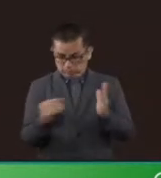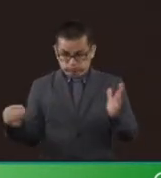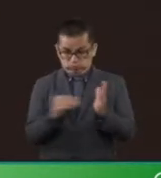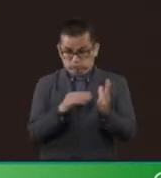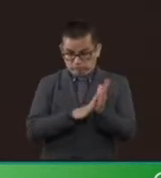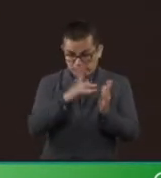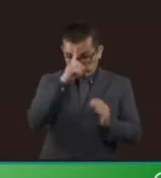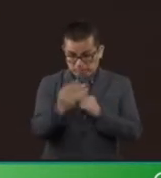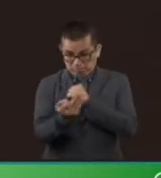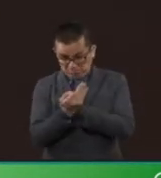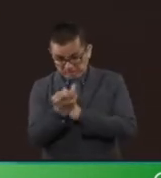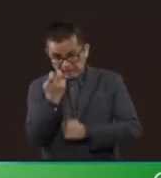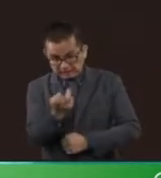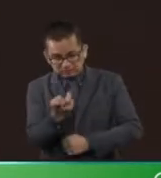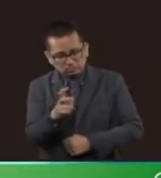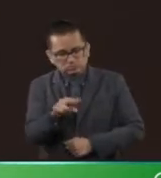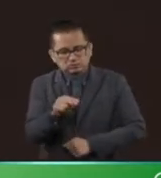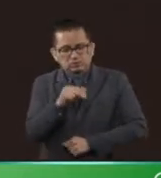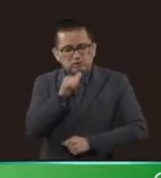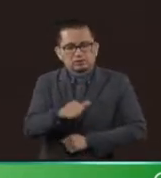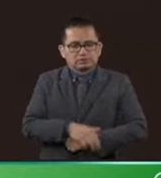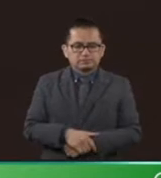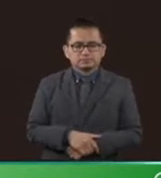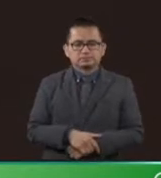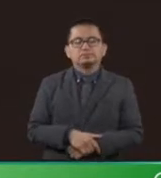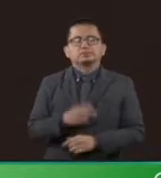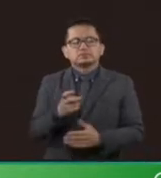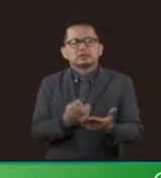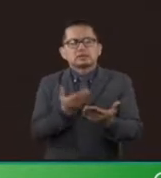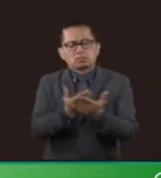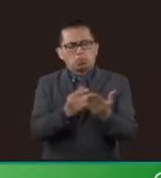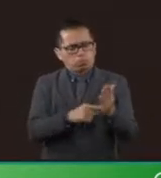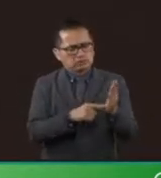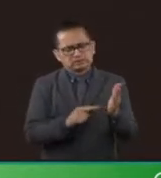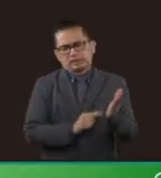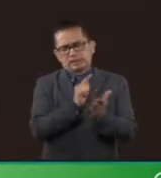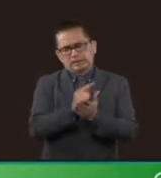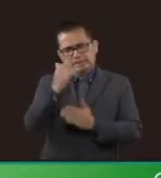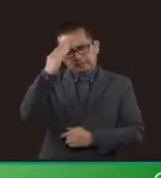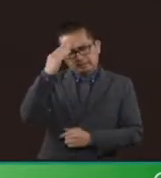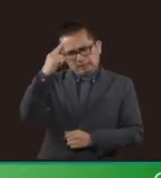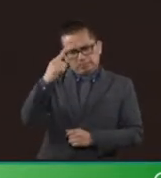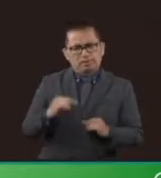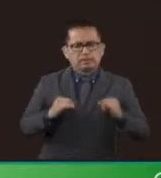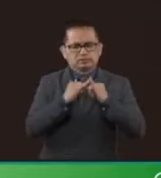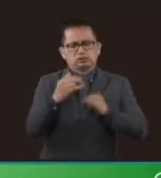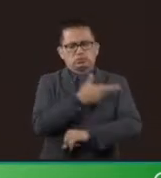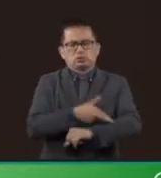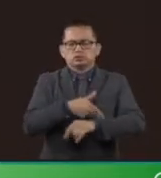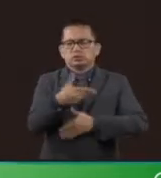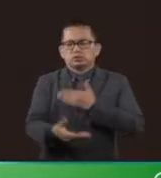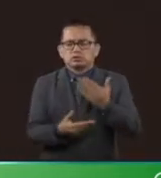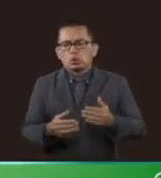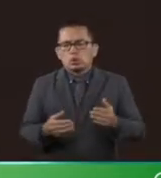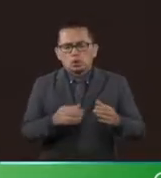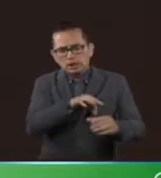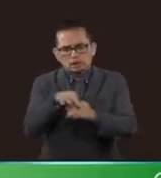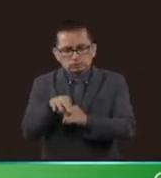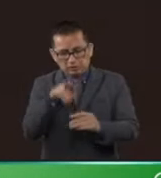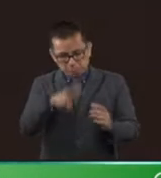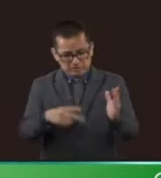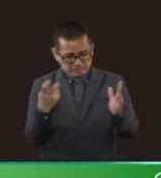propuesta que estamos discutiendo precisamente de la ley general de instituciones y procedimientos electorales lo hemos dicho es un proceso